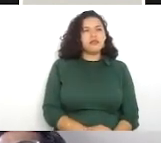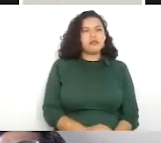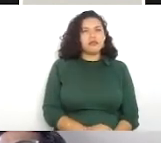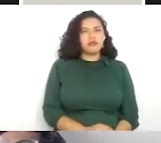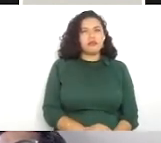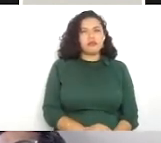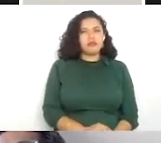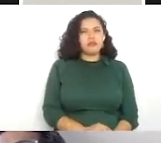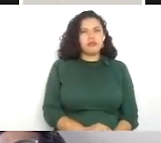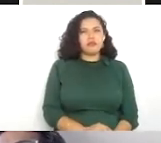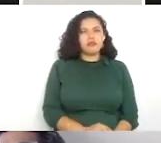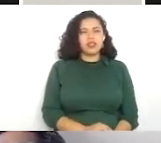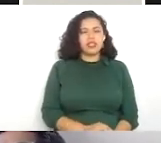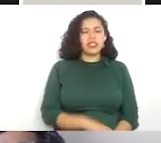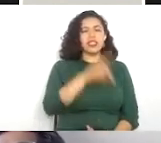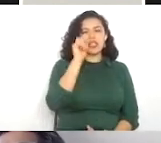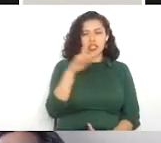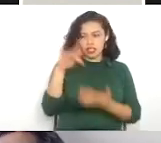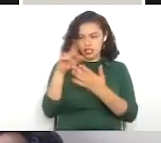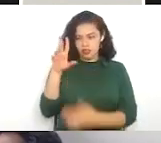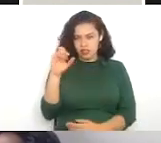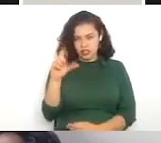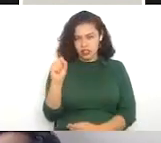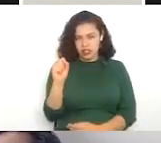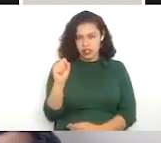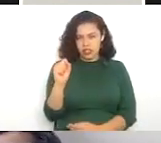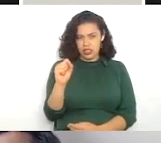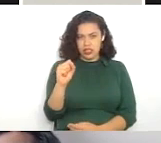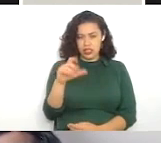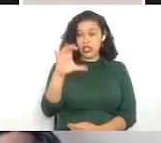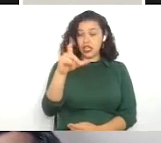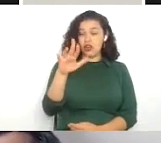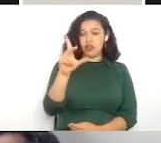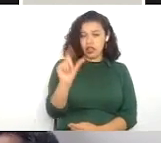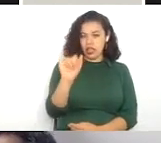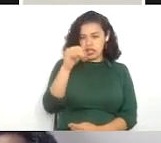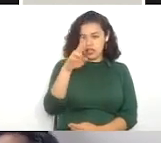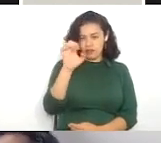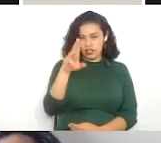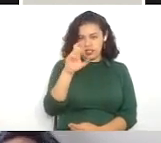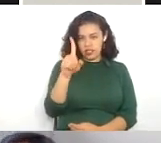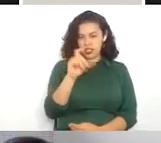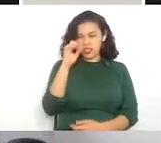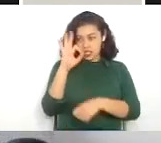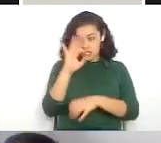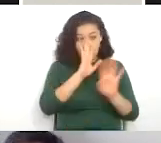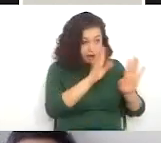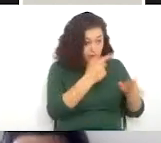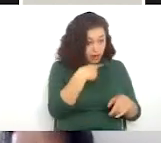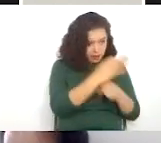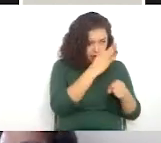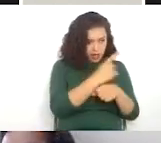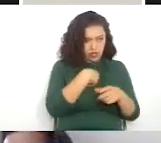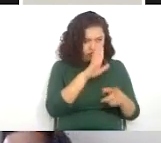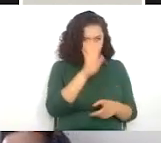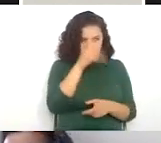Sí, y Víctor Gómez. Gracias, Ulises. Es Claudia Jiménez quien... Sí. Ahorita le damos la